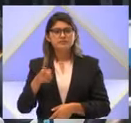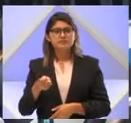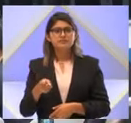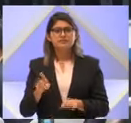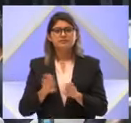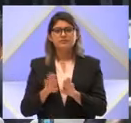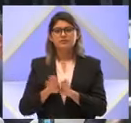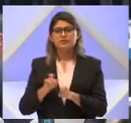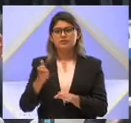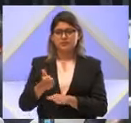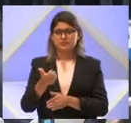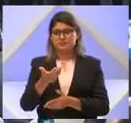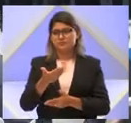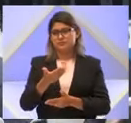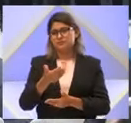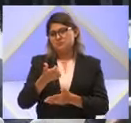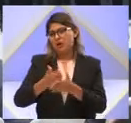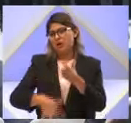económica